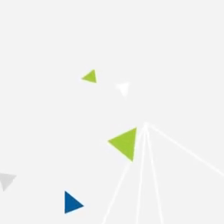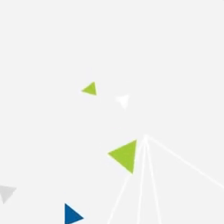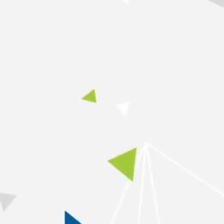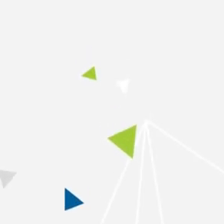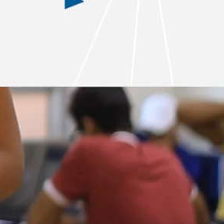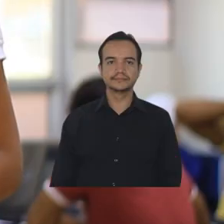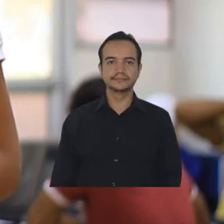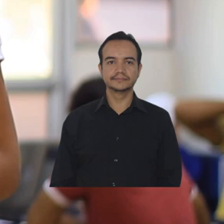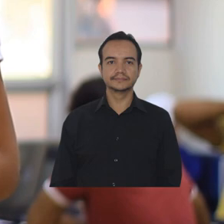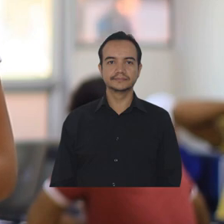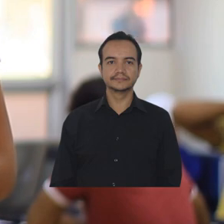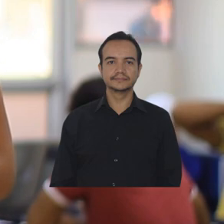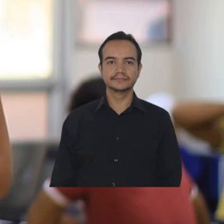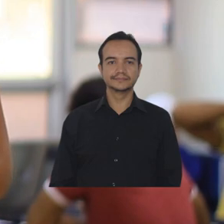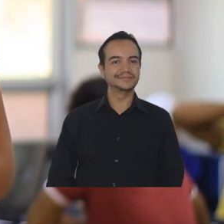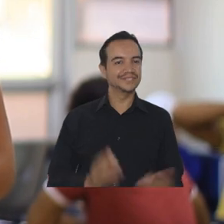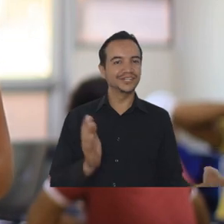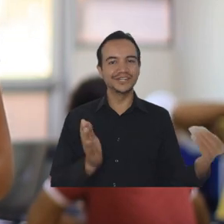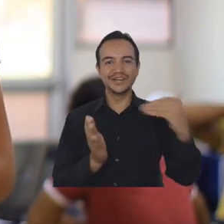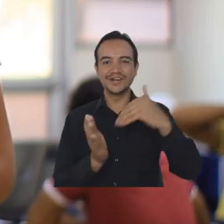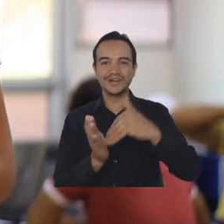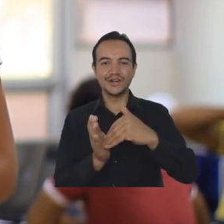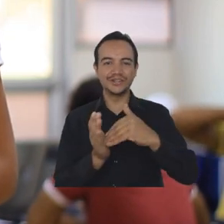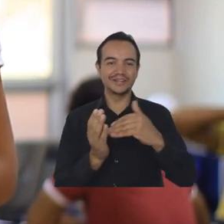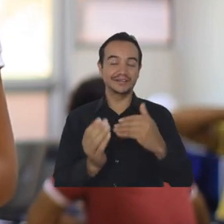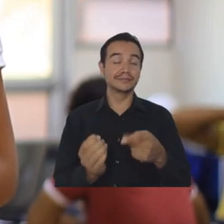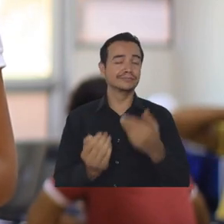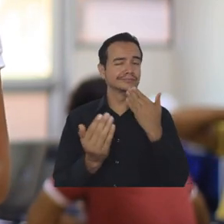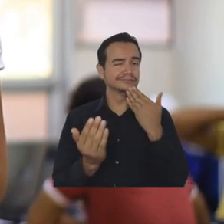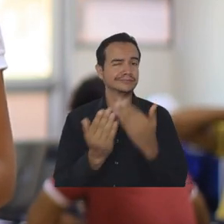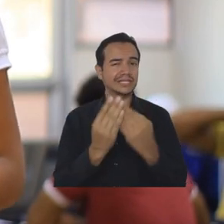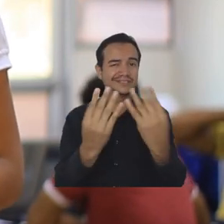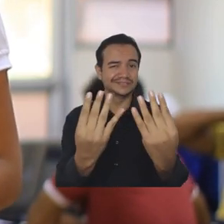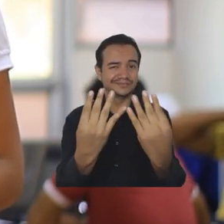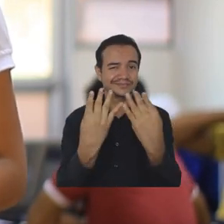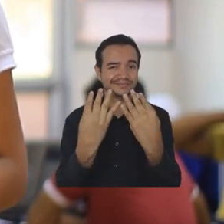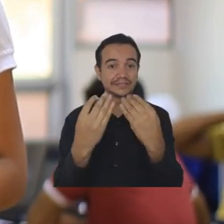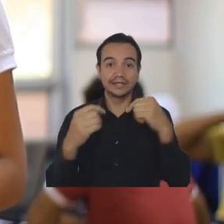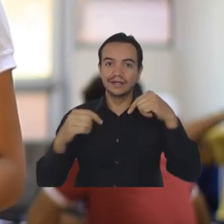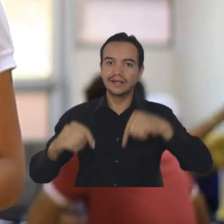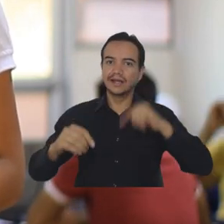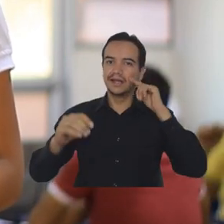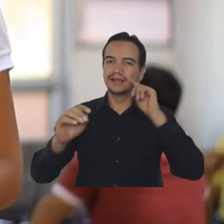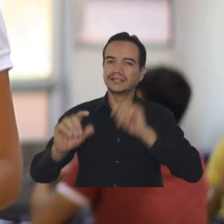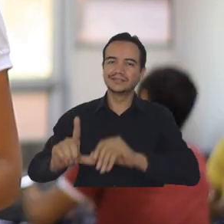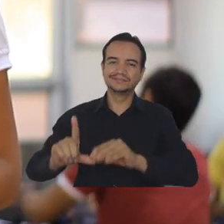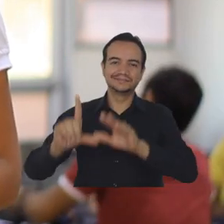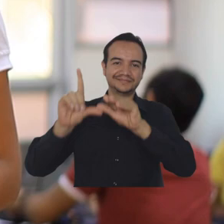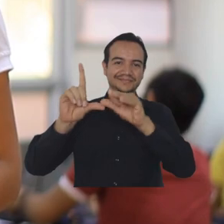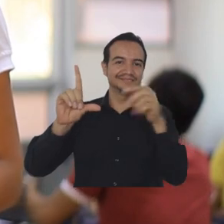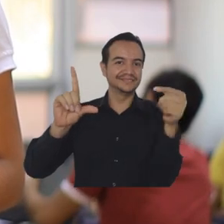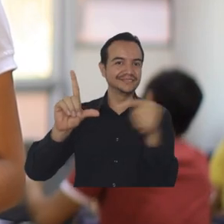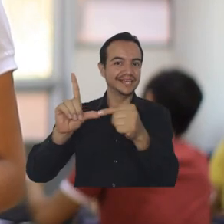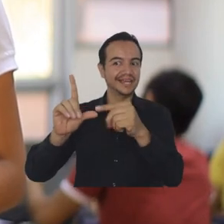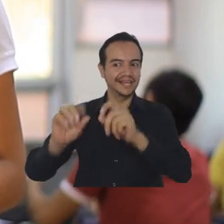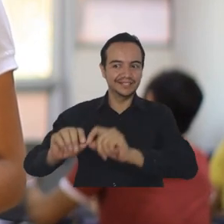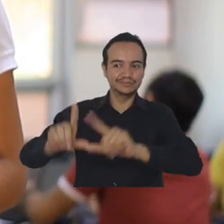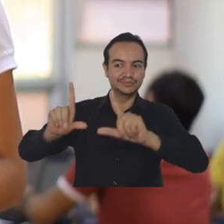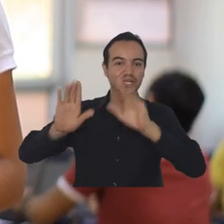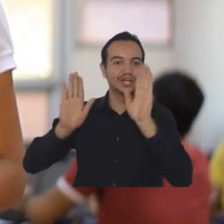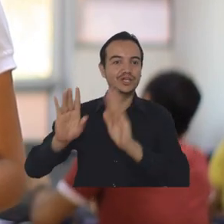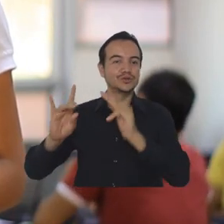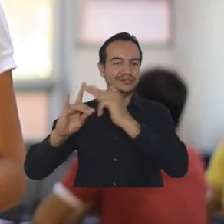Ya estamos de vuelta con ustedes. Gracias por su sintonía. Están viendo el Campus TV, programa institucional de la